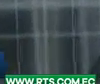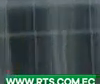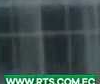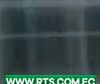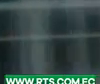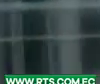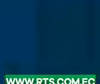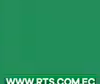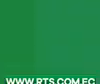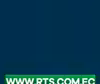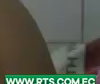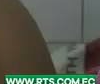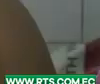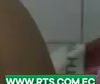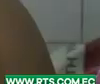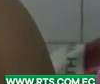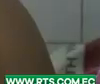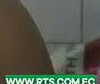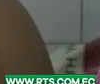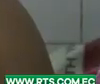personas.